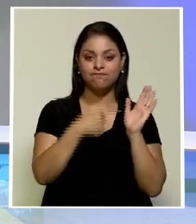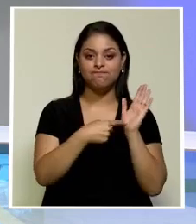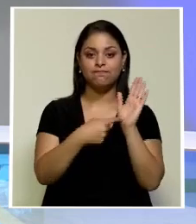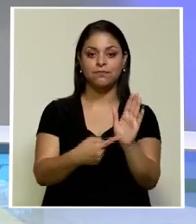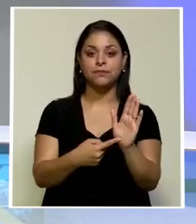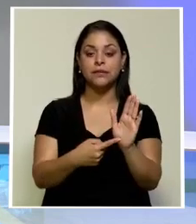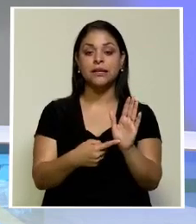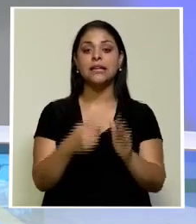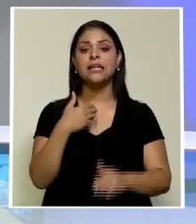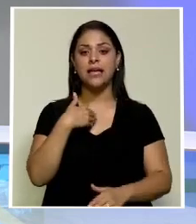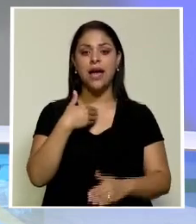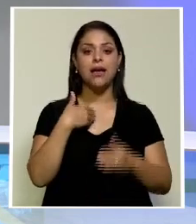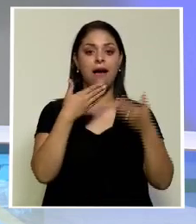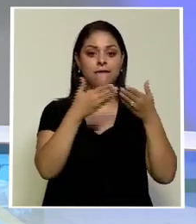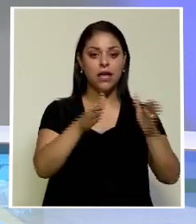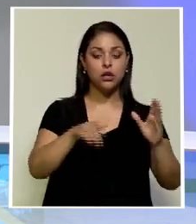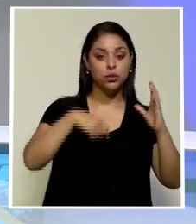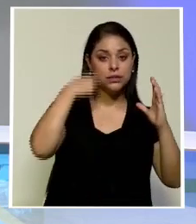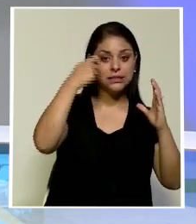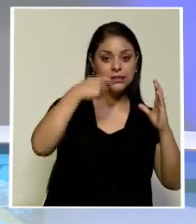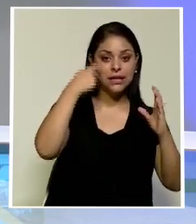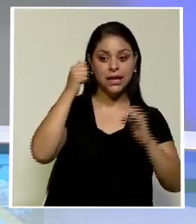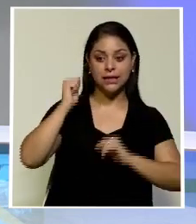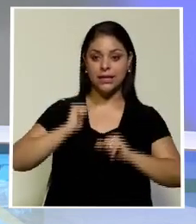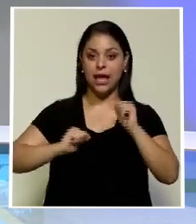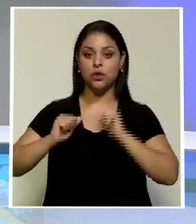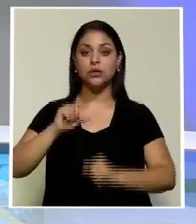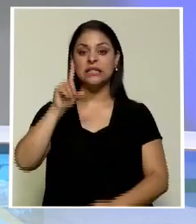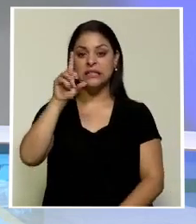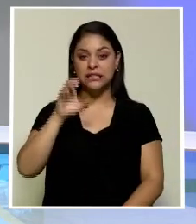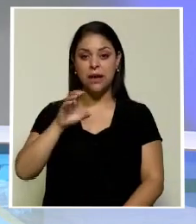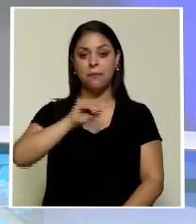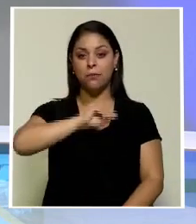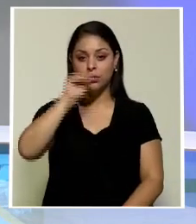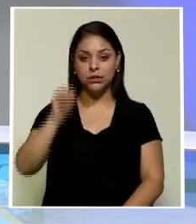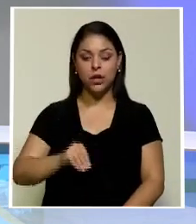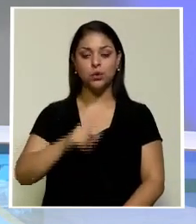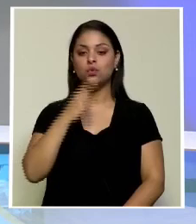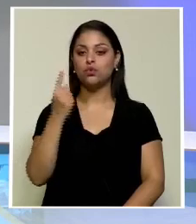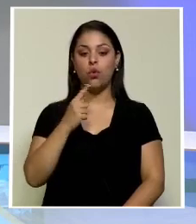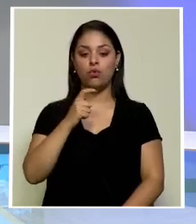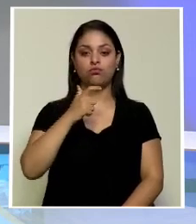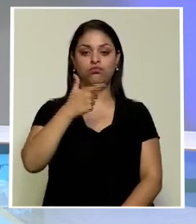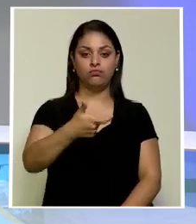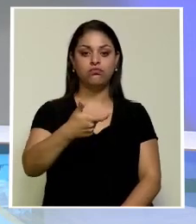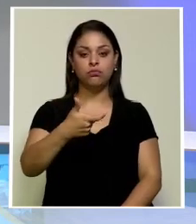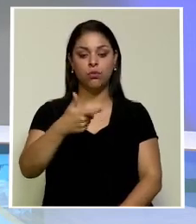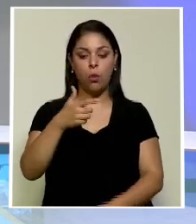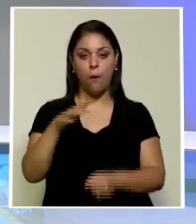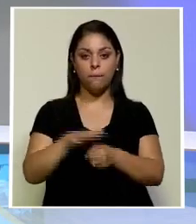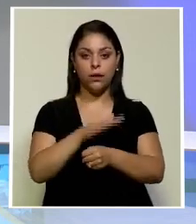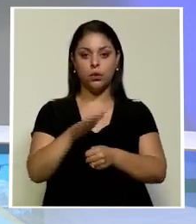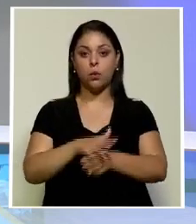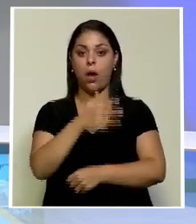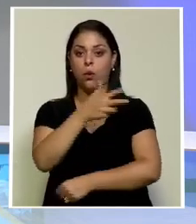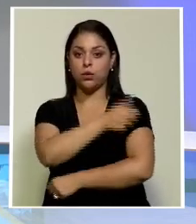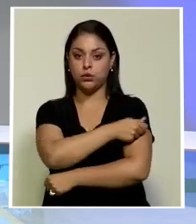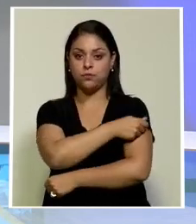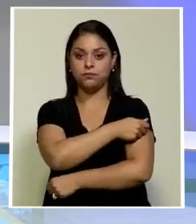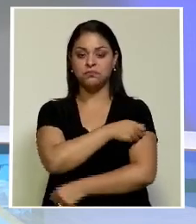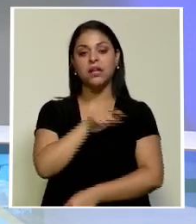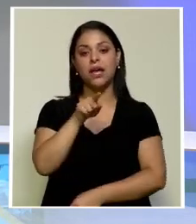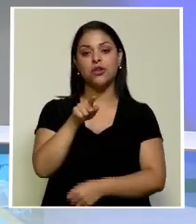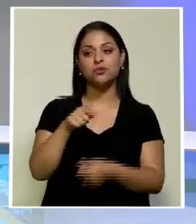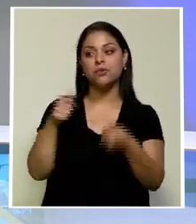amplía aforo de cines y teatros al 100% con modalidad única de certificado de vacunación. Esto tras un acuerdo con el